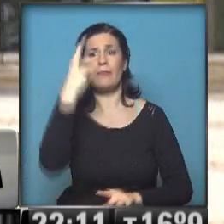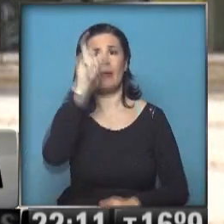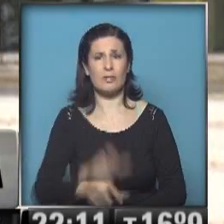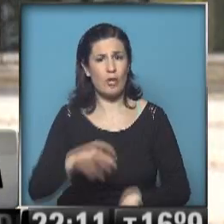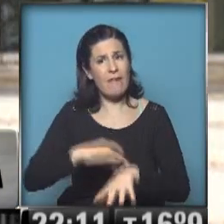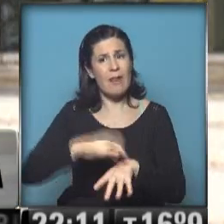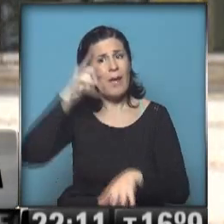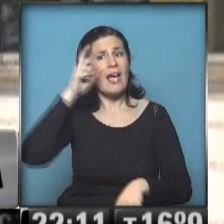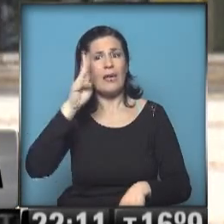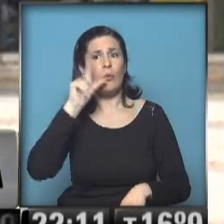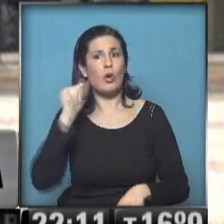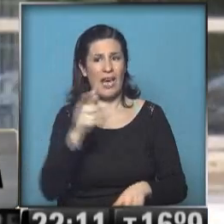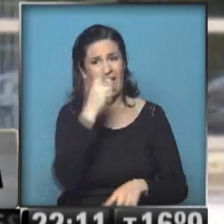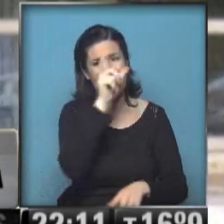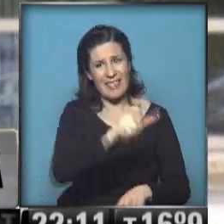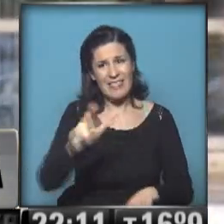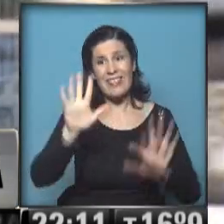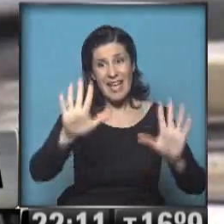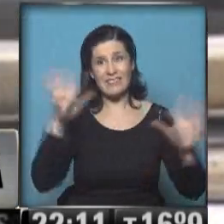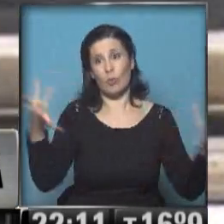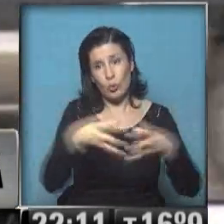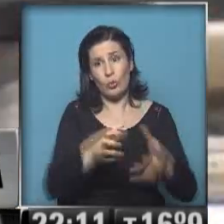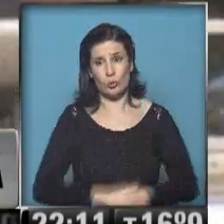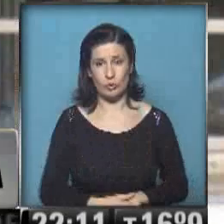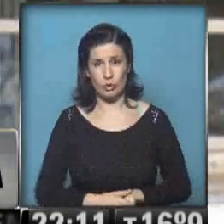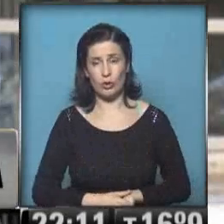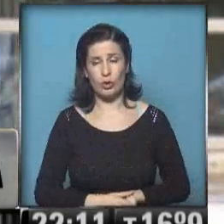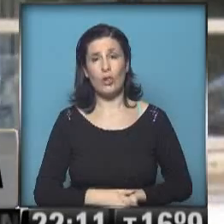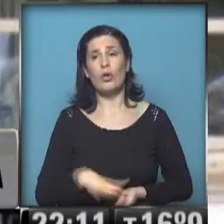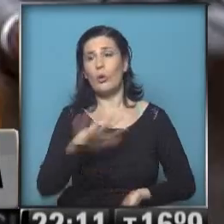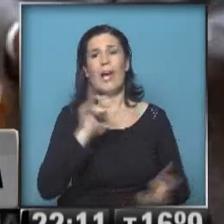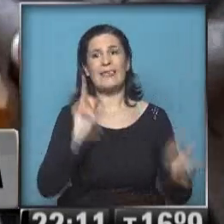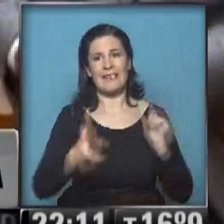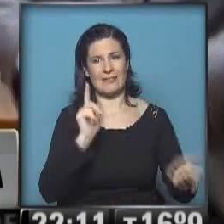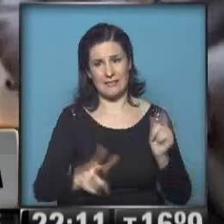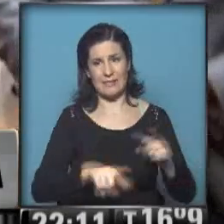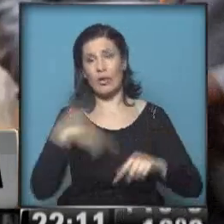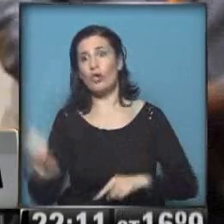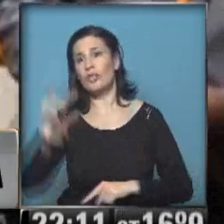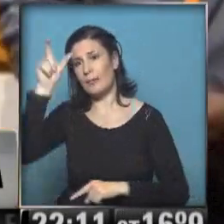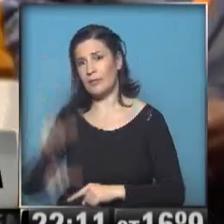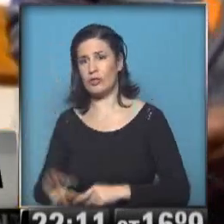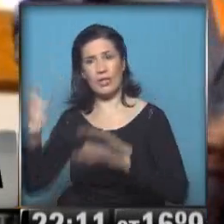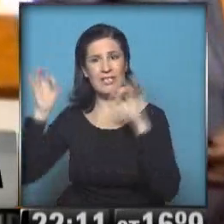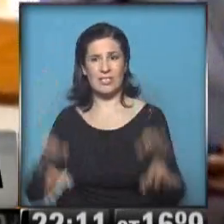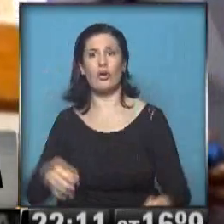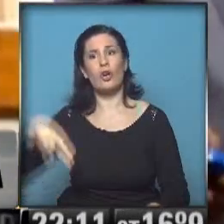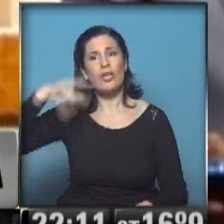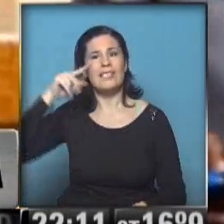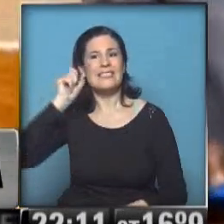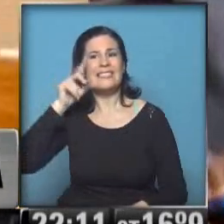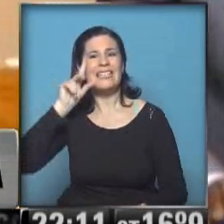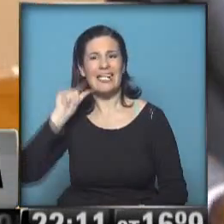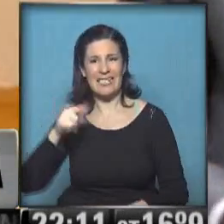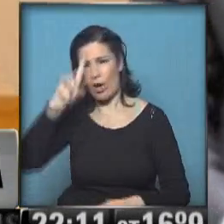país en Dallas estado de Texas a este caso se suma otro paciente recientemente llegado de Nigeria quien se encuentra internado en un hospital de